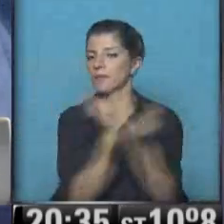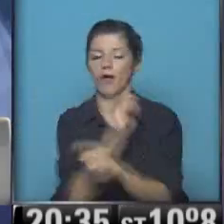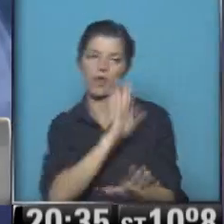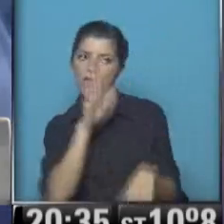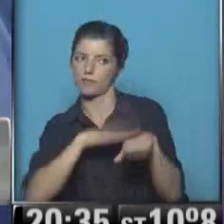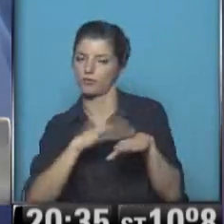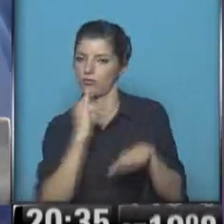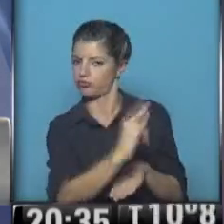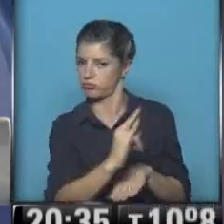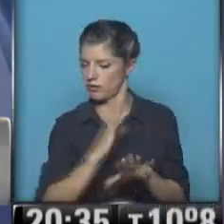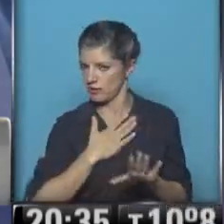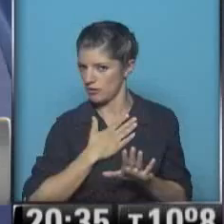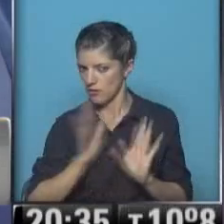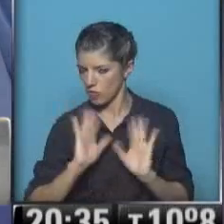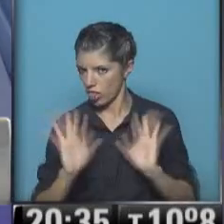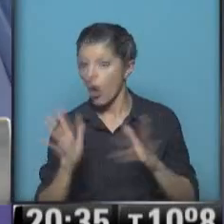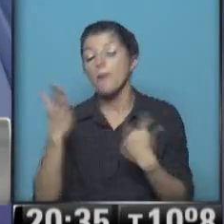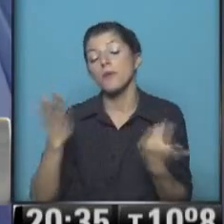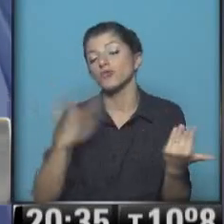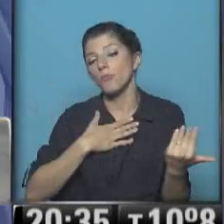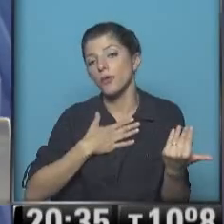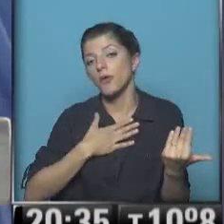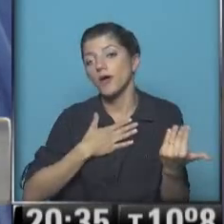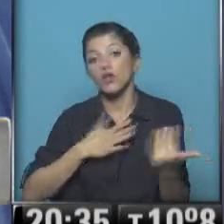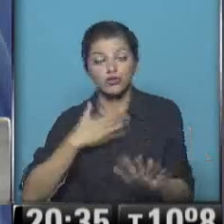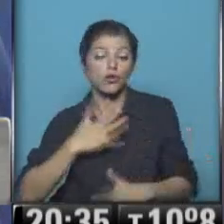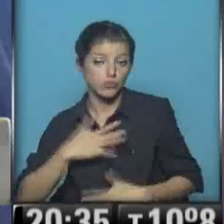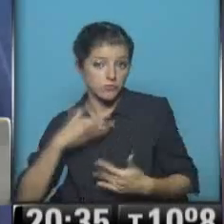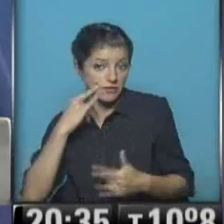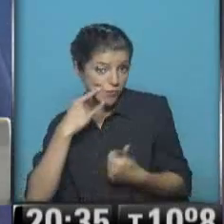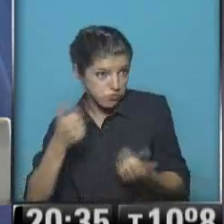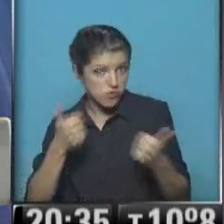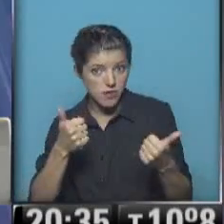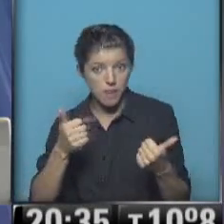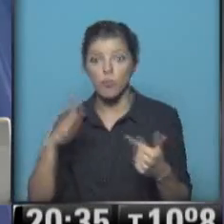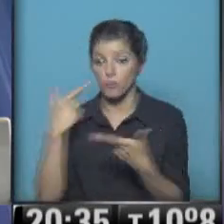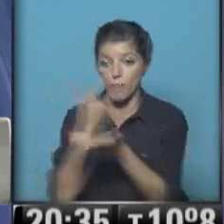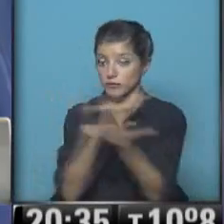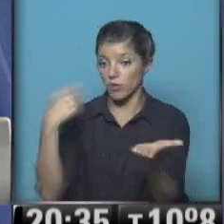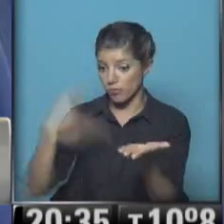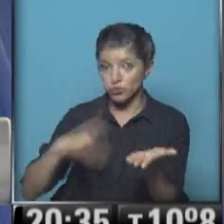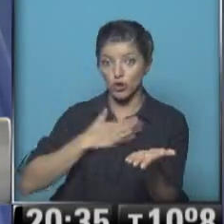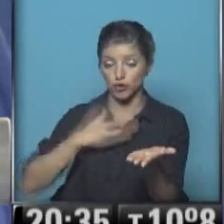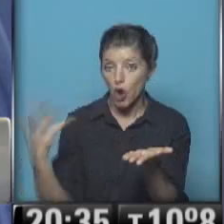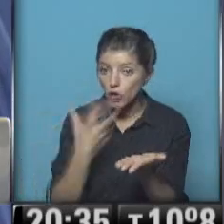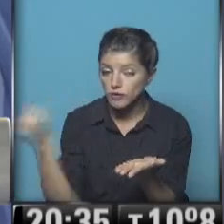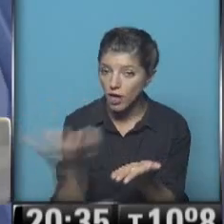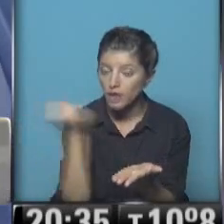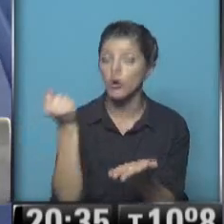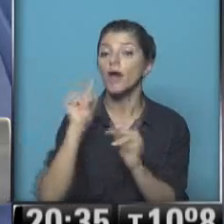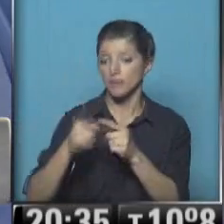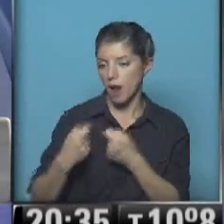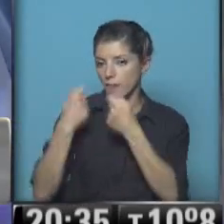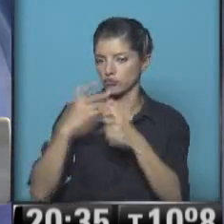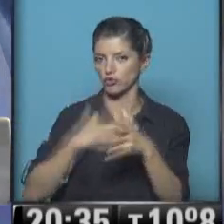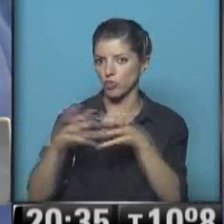responsabilidad, no la nuestra, pero quiero decir, nosotros podemos reivindicar eso. Nos sentimos muy cómodos reivindicando lo hecho, nos sentimos muy cómodos apoyando nuestra fórmula,